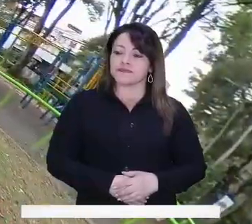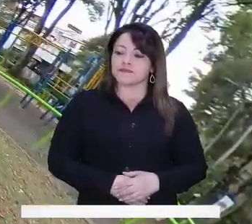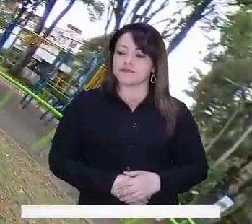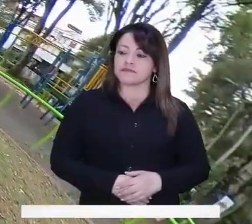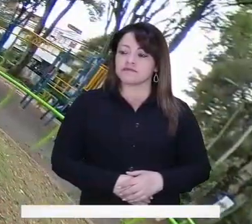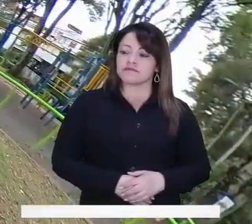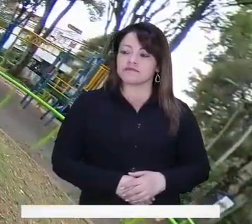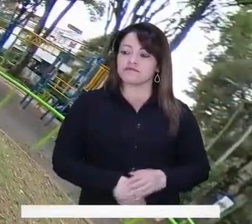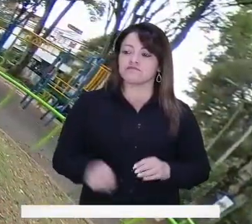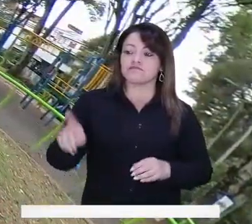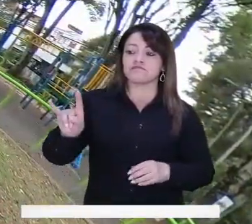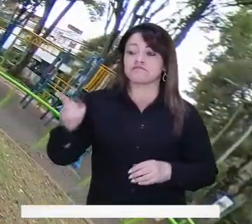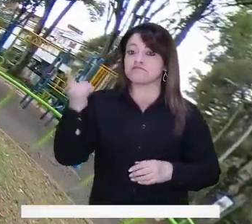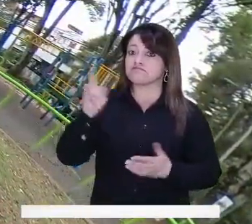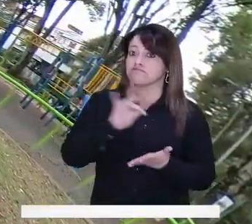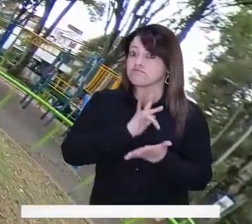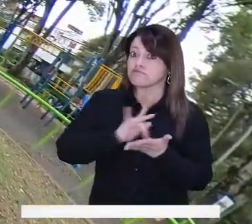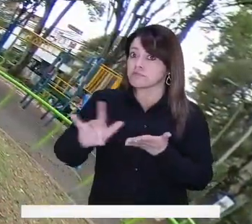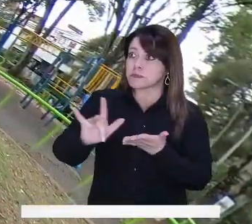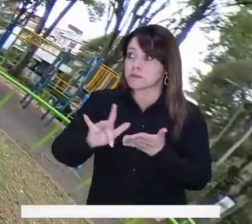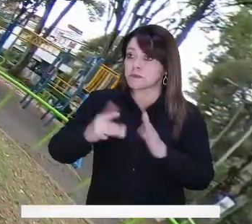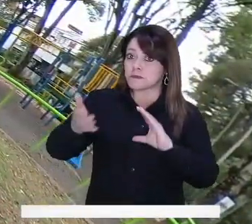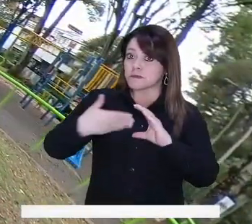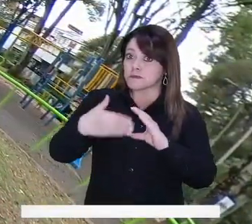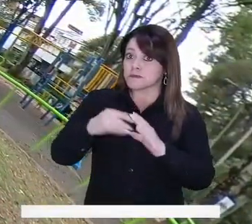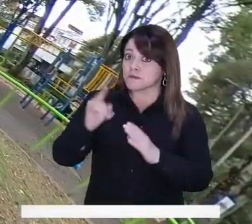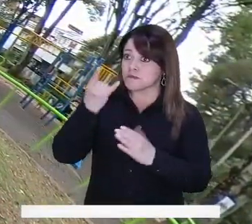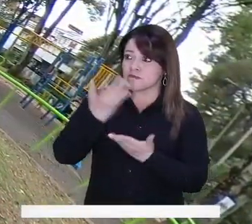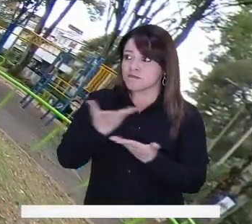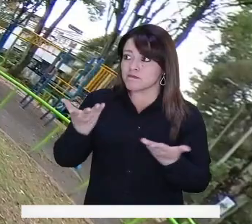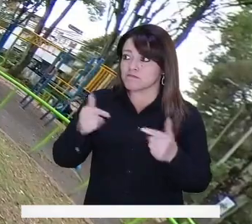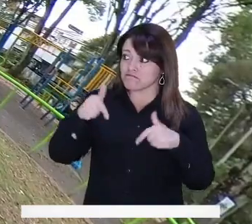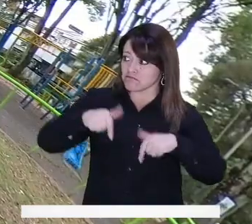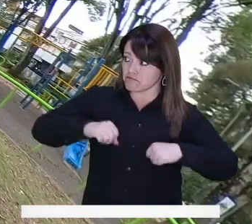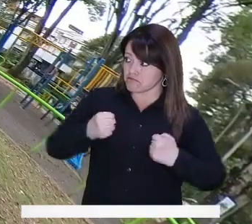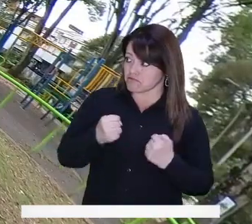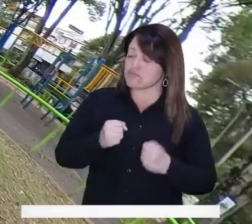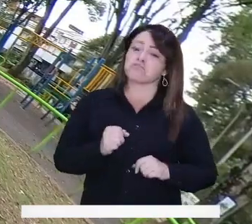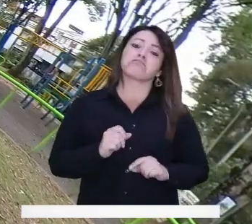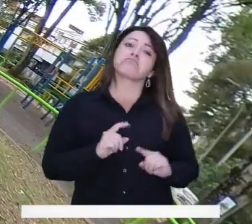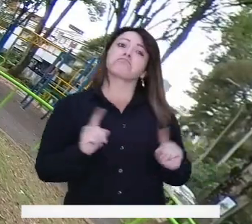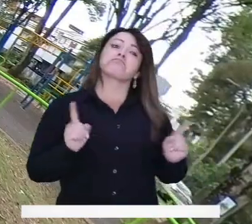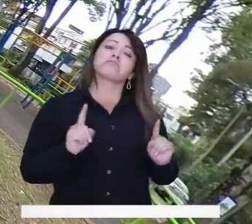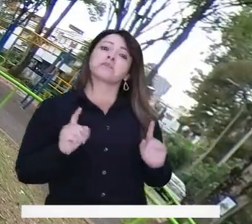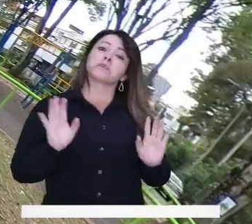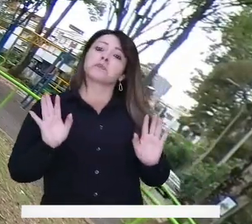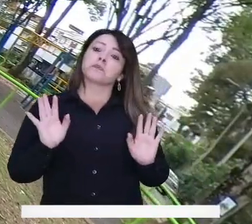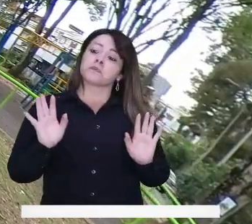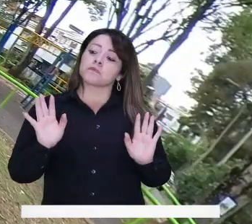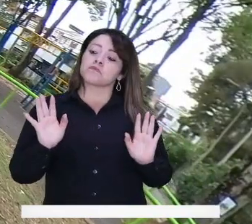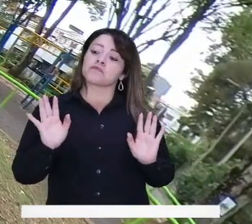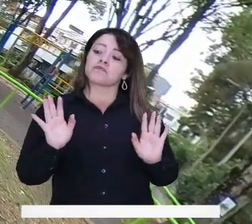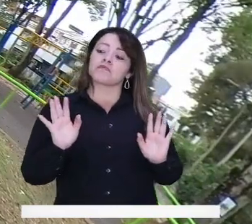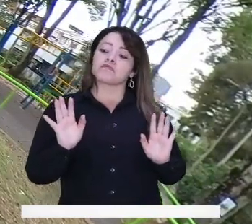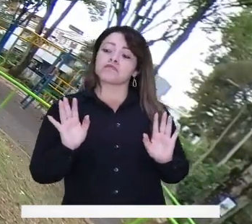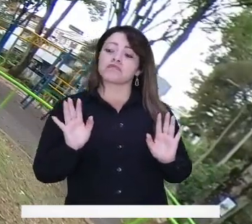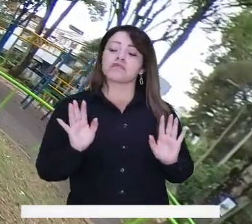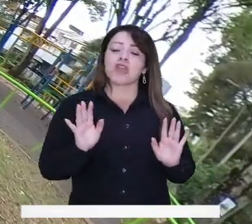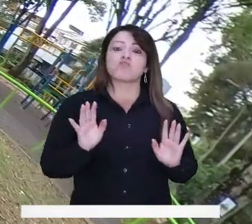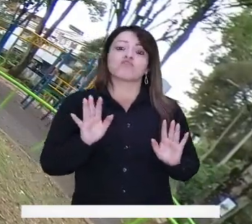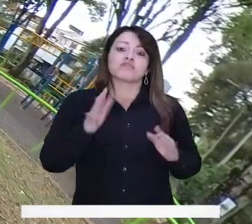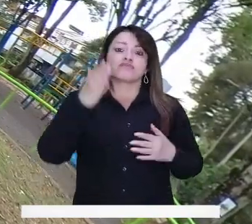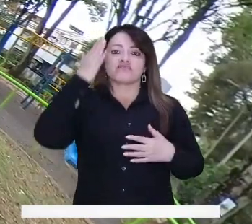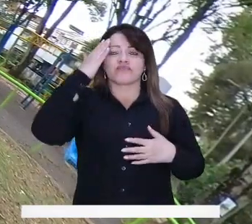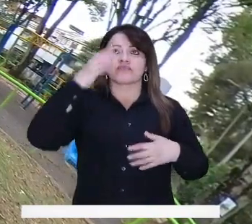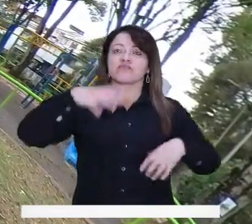¿Usted ha sido víctima de alguna emergencia climática? Acá en Bogotá no, pues, o sea, que si las hemos